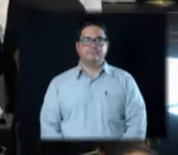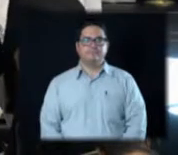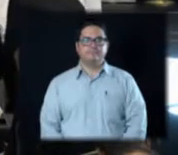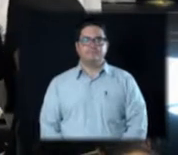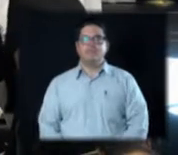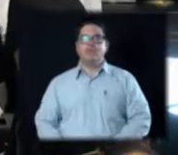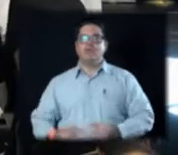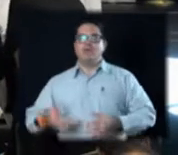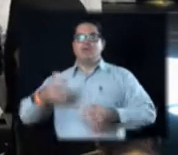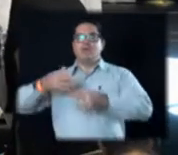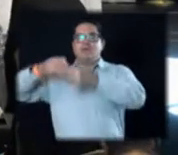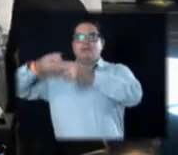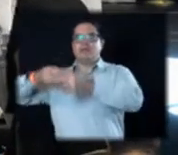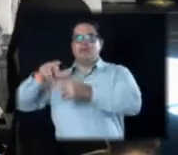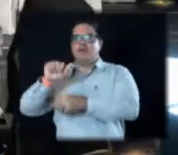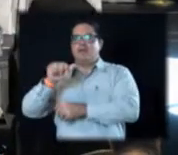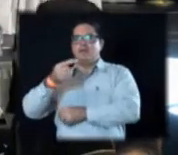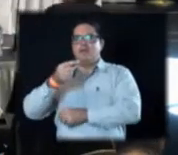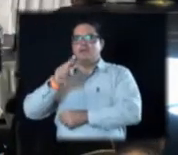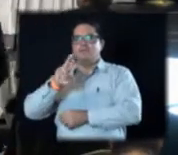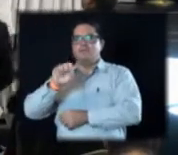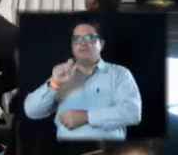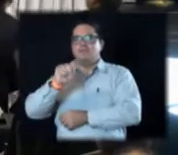Agustín Cabrera, University of Puerto Rico.